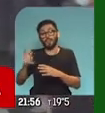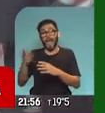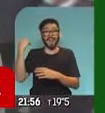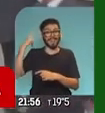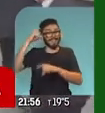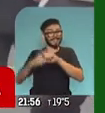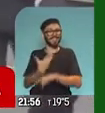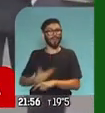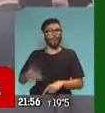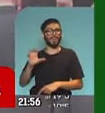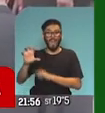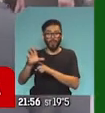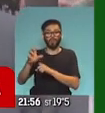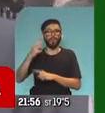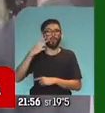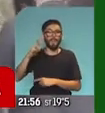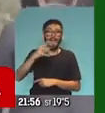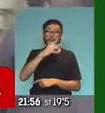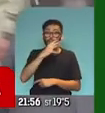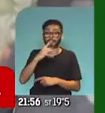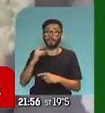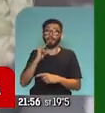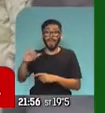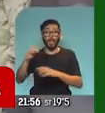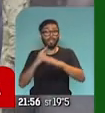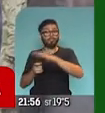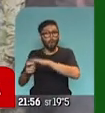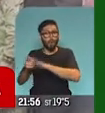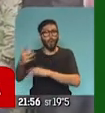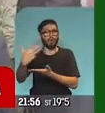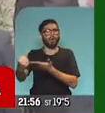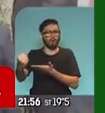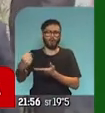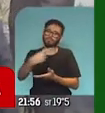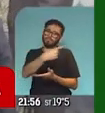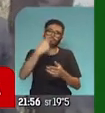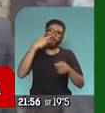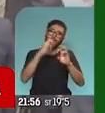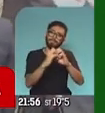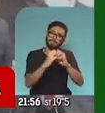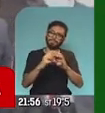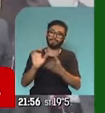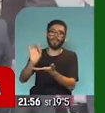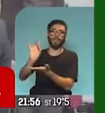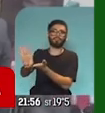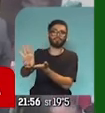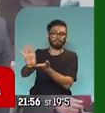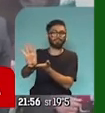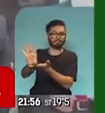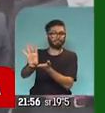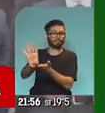política. Sin embargo, la situación de tensión nuevamente ejecutivo-legislativo ha llegado a niveles